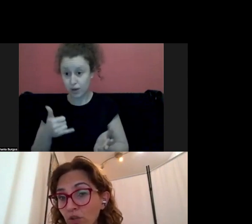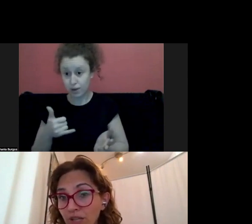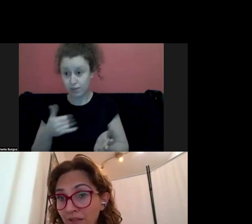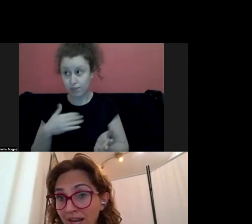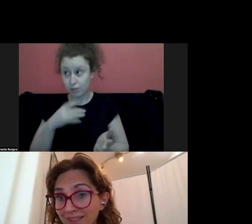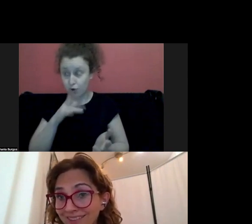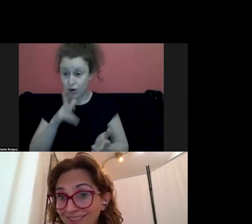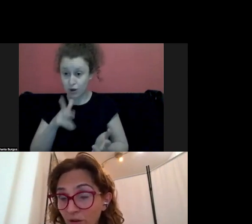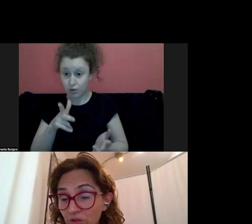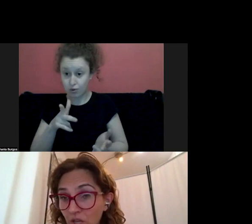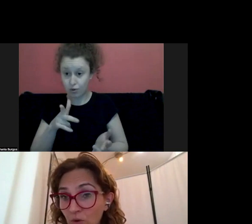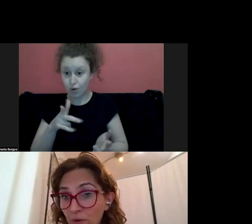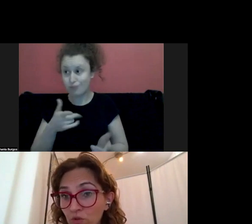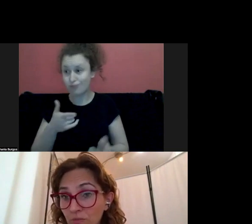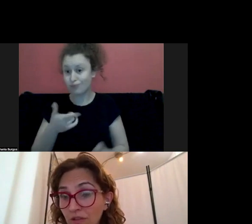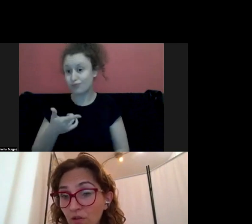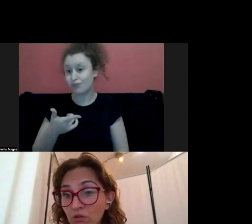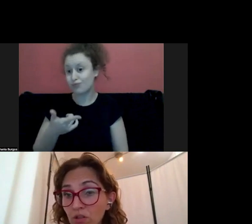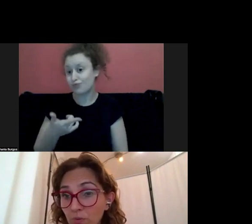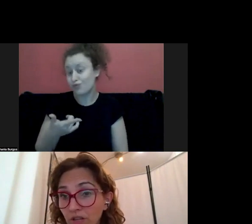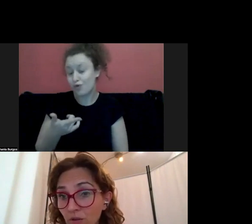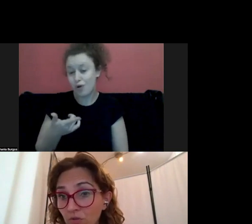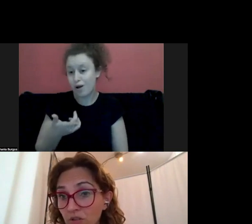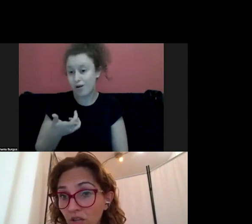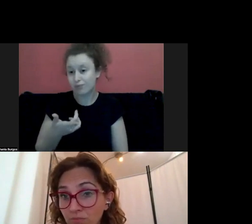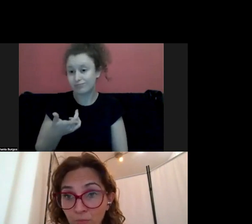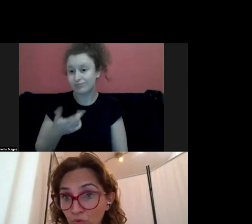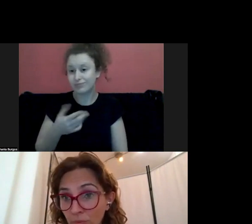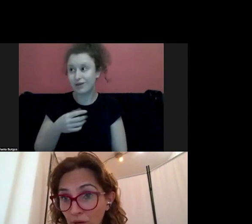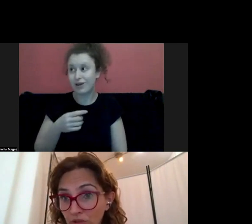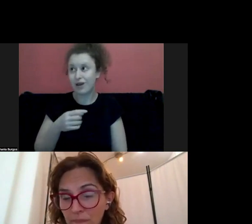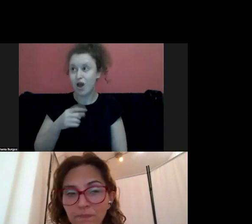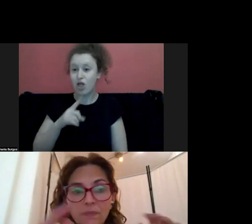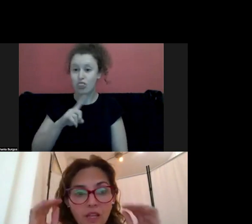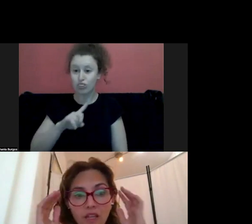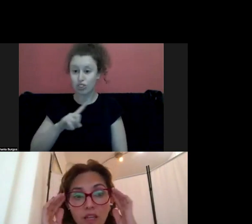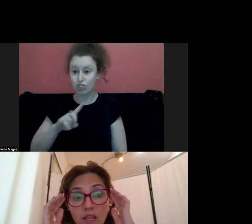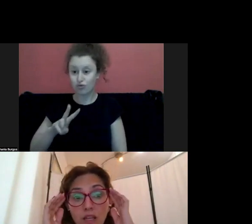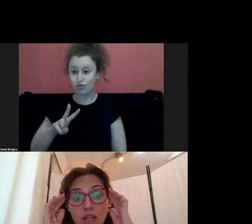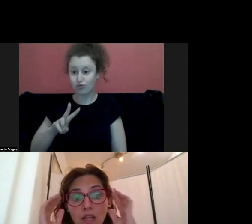No porque le diera teta hasta los 5 años y medio, sino porque es autista. Punto pelota.